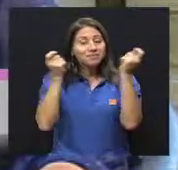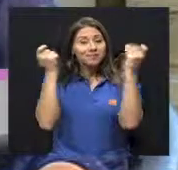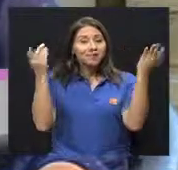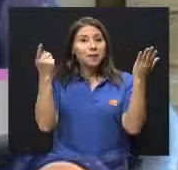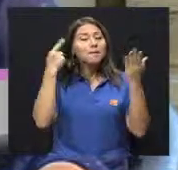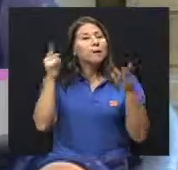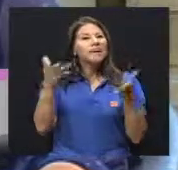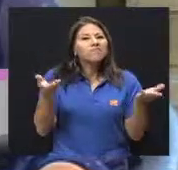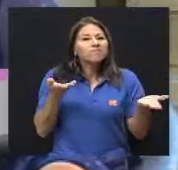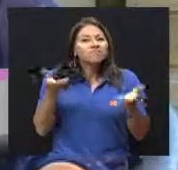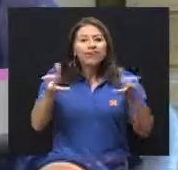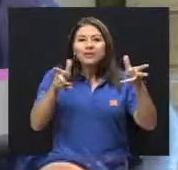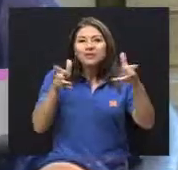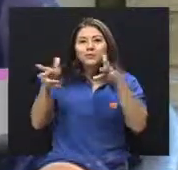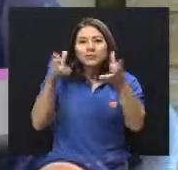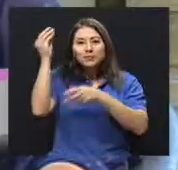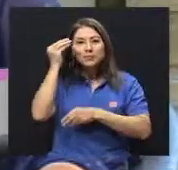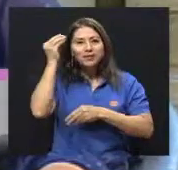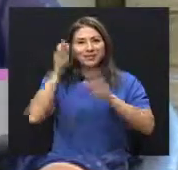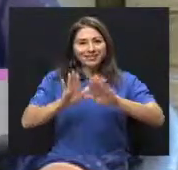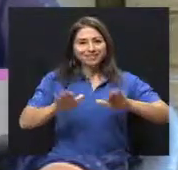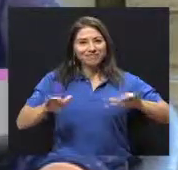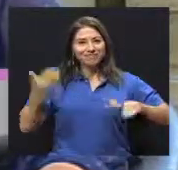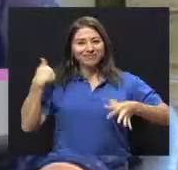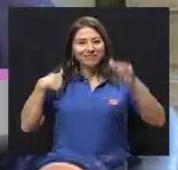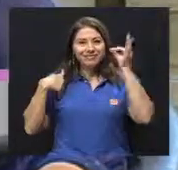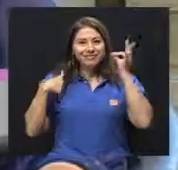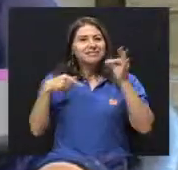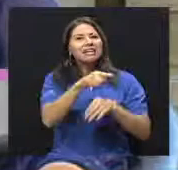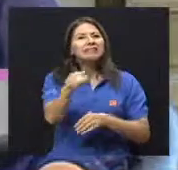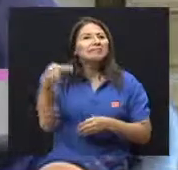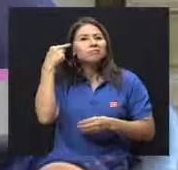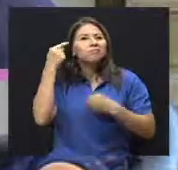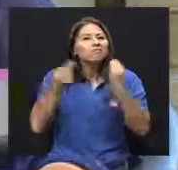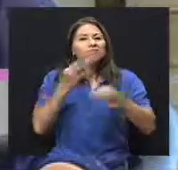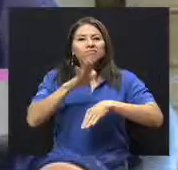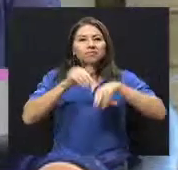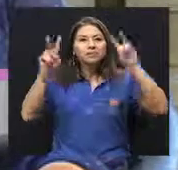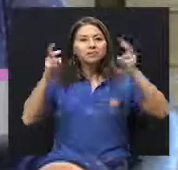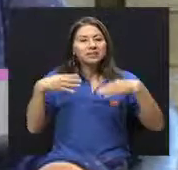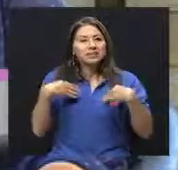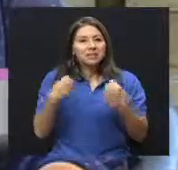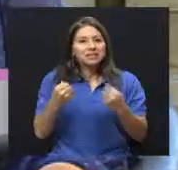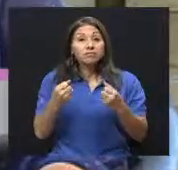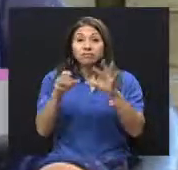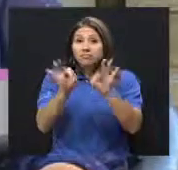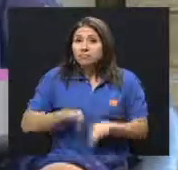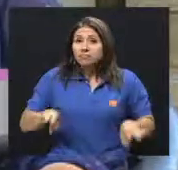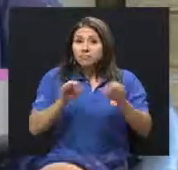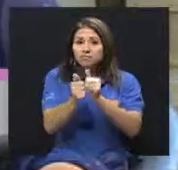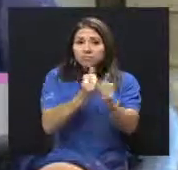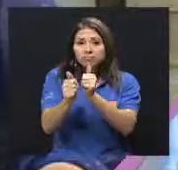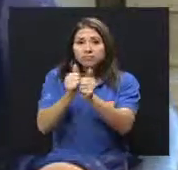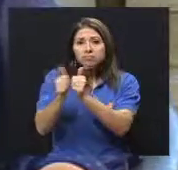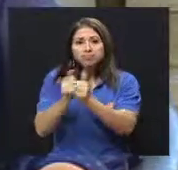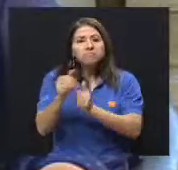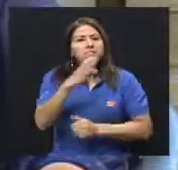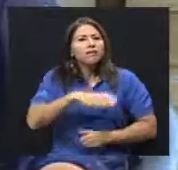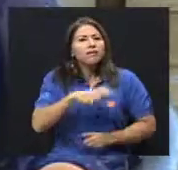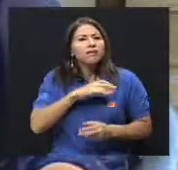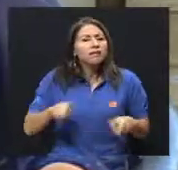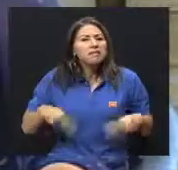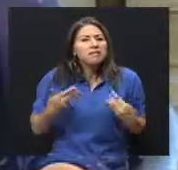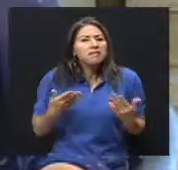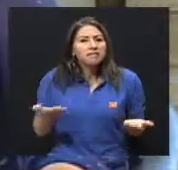celebración para poder escuchar las opiniones de estos niños y niñas. ¿Qué piensan en cuanto a la salud, la importancia de hacer deporte, la calidad de